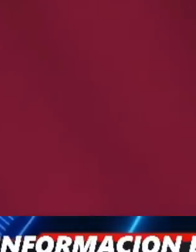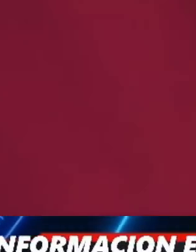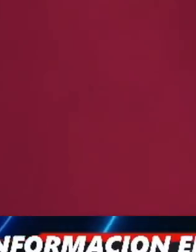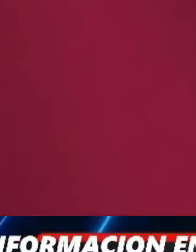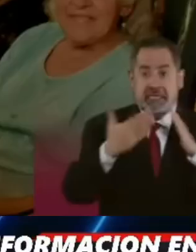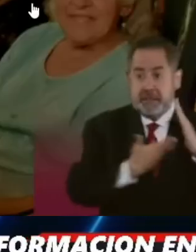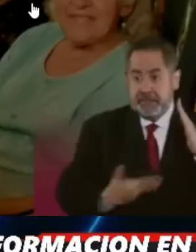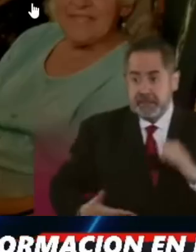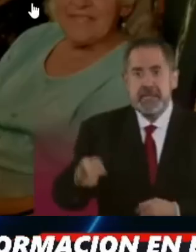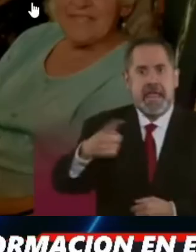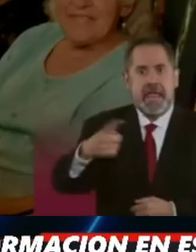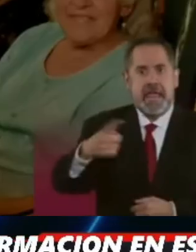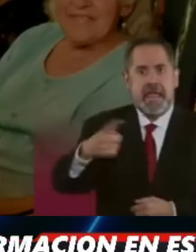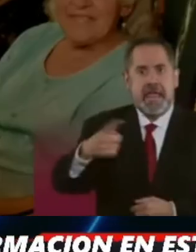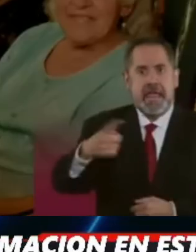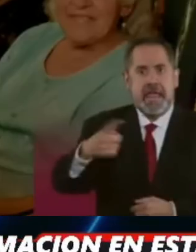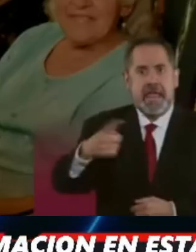Cuarto informe.